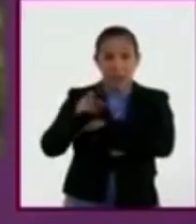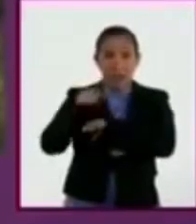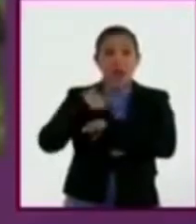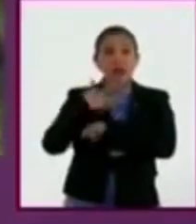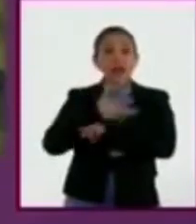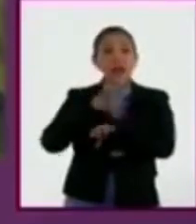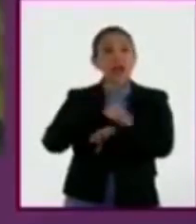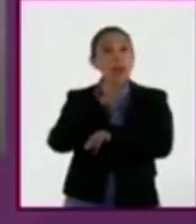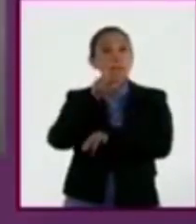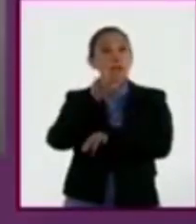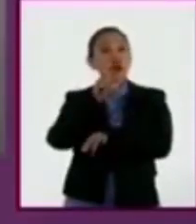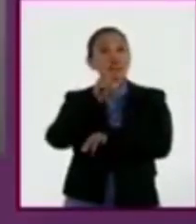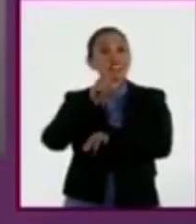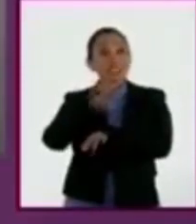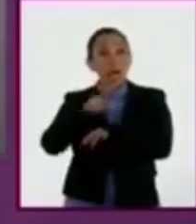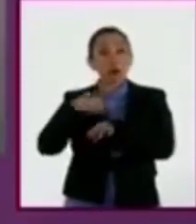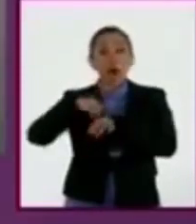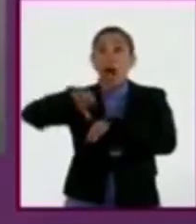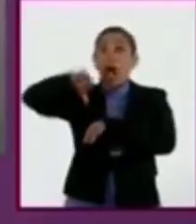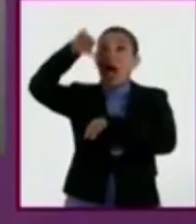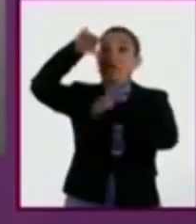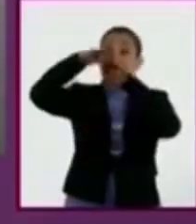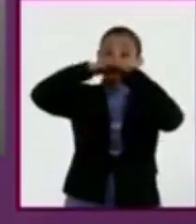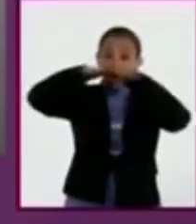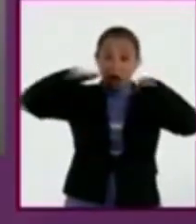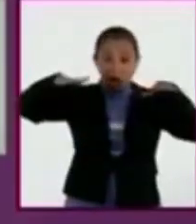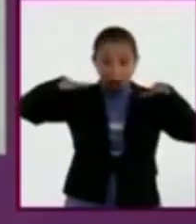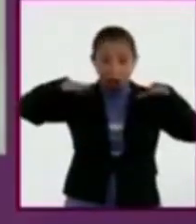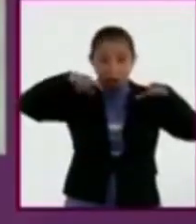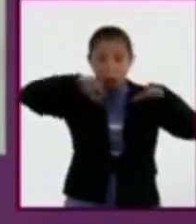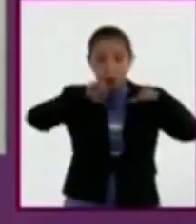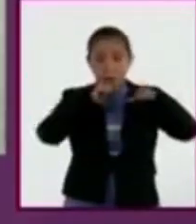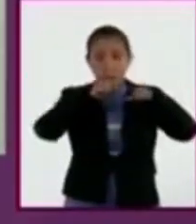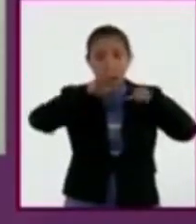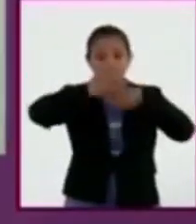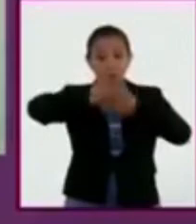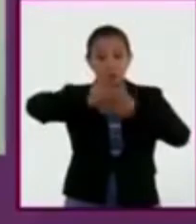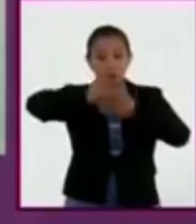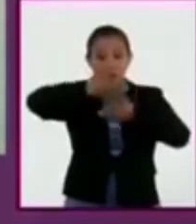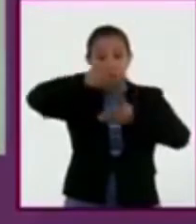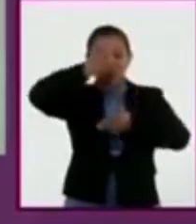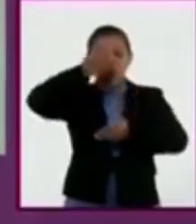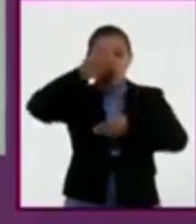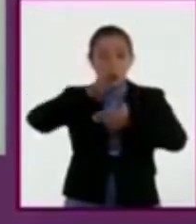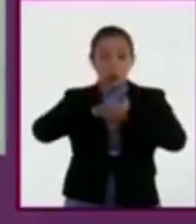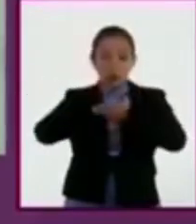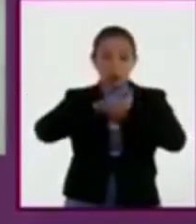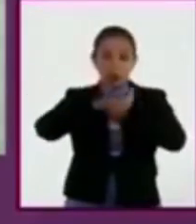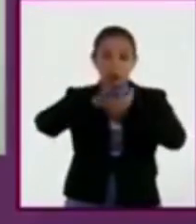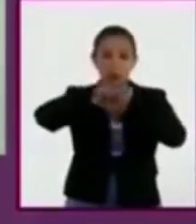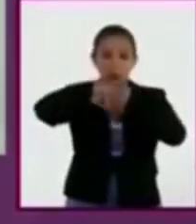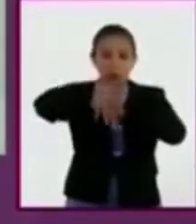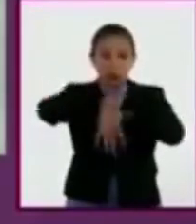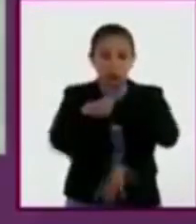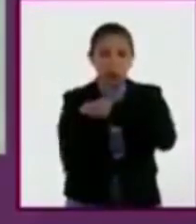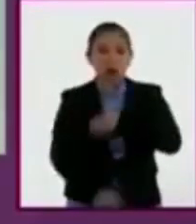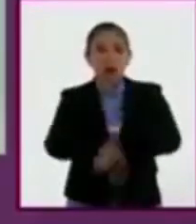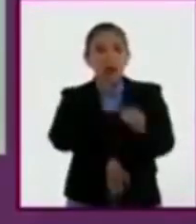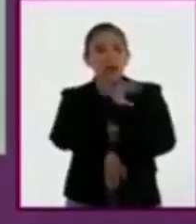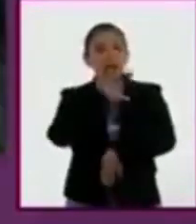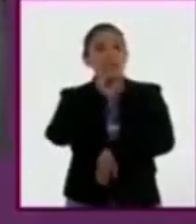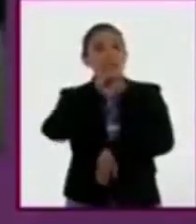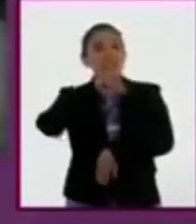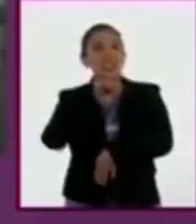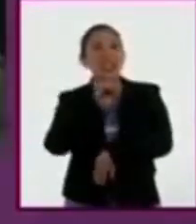tiene energía potencial debido a la altura a la que se encuentra. Si abrimos el dique, el agua comienza a caer y adquiere energía